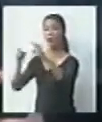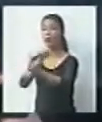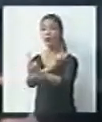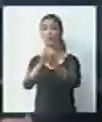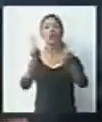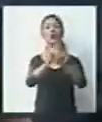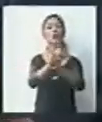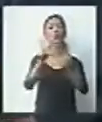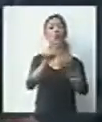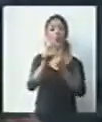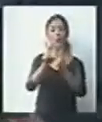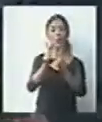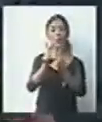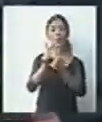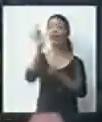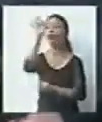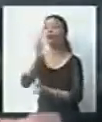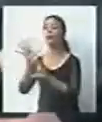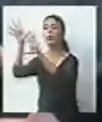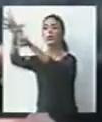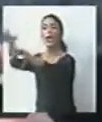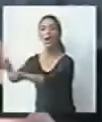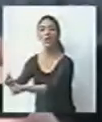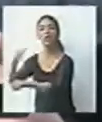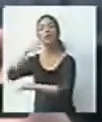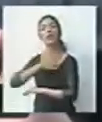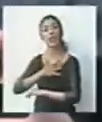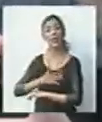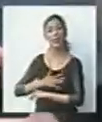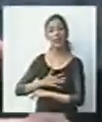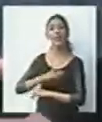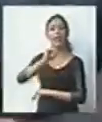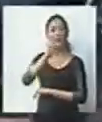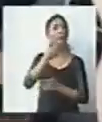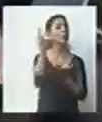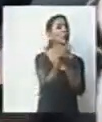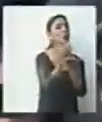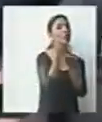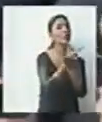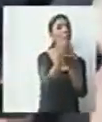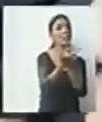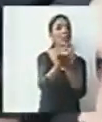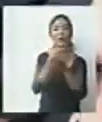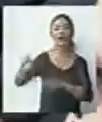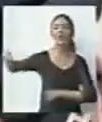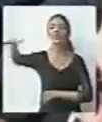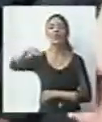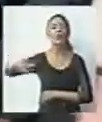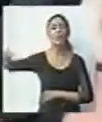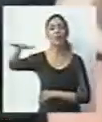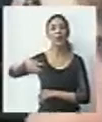poseedor, de usted, ¿sí? Que yo con todo respeto le digo, es una... Si usted entra a un lugar que... Bueno, ella dice que vienen a